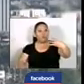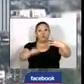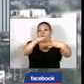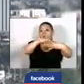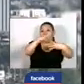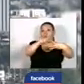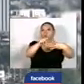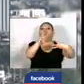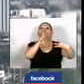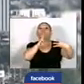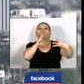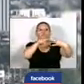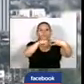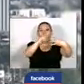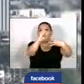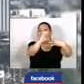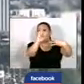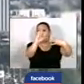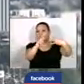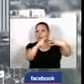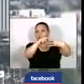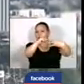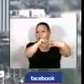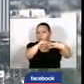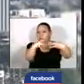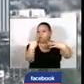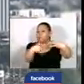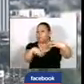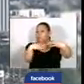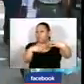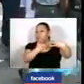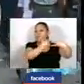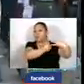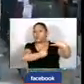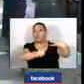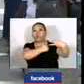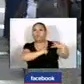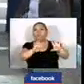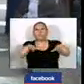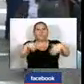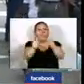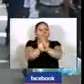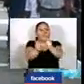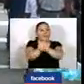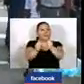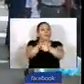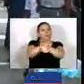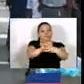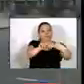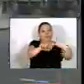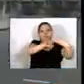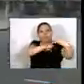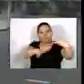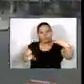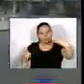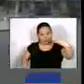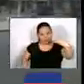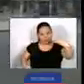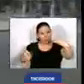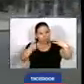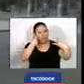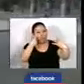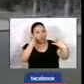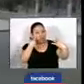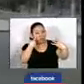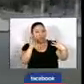Costa Rica en los países que sufrieron de manera más aguda el impacto del COVID-19. Esto se vio reflejado en